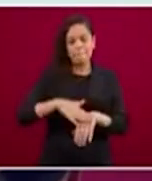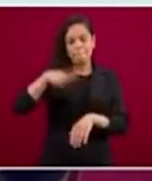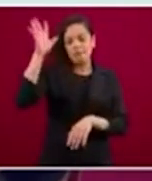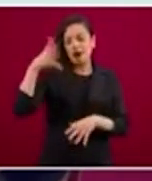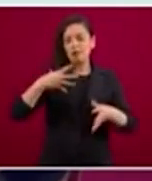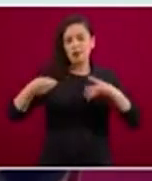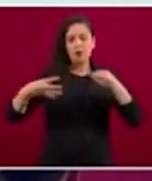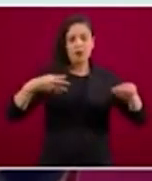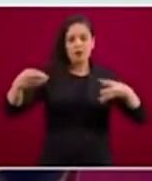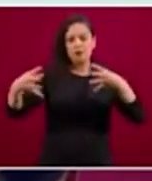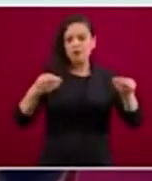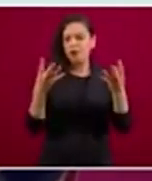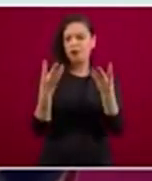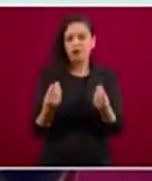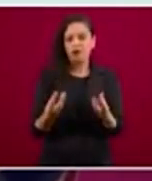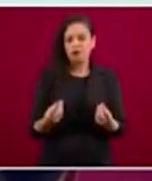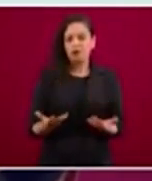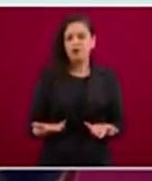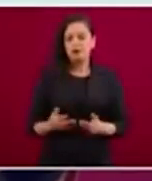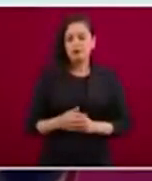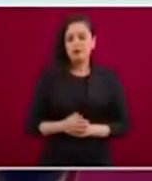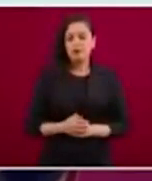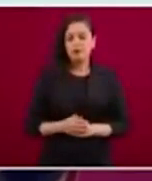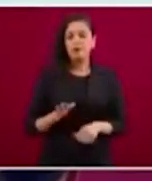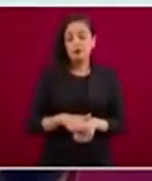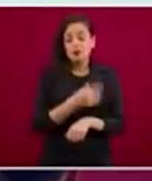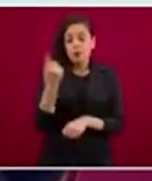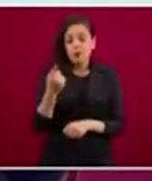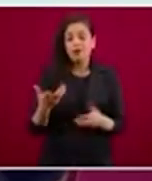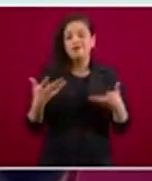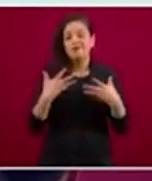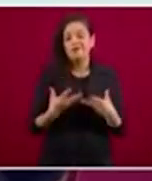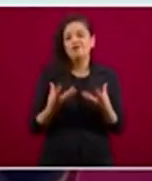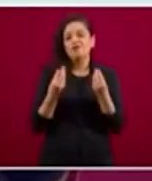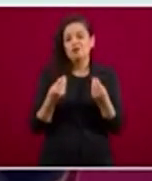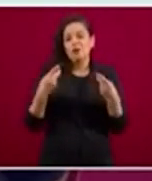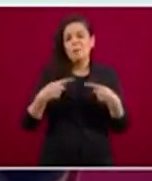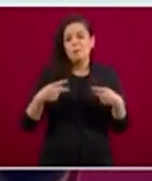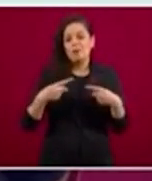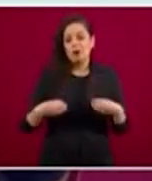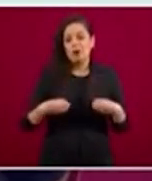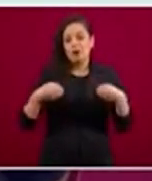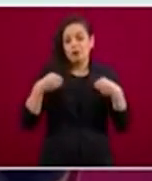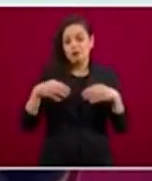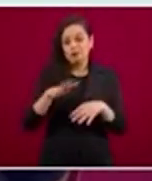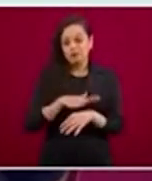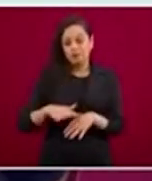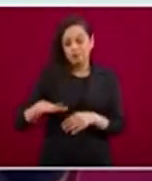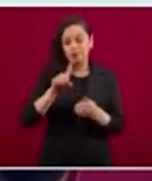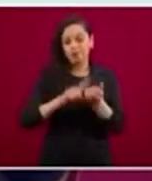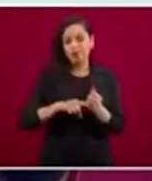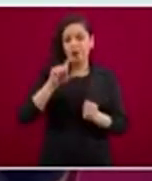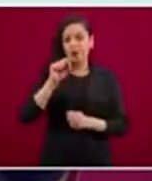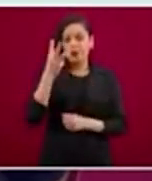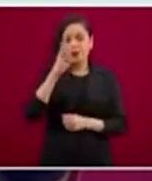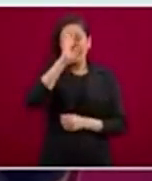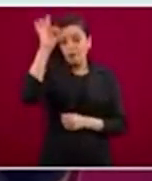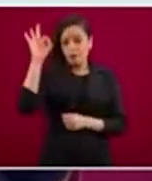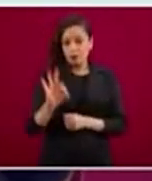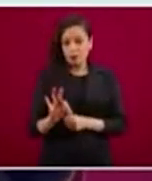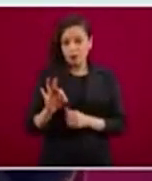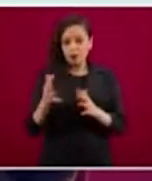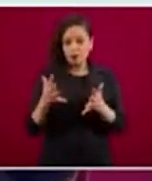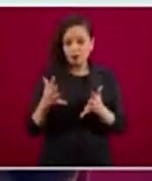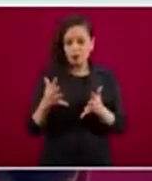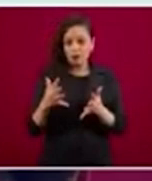por razones obvias tenemos la población más densa cerca del 23 por ciento un poco más del 23 por ciento de hecho de